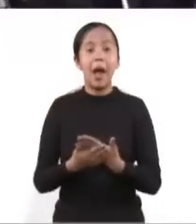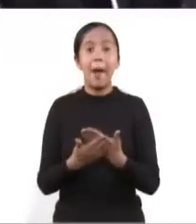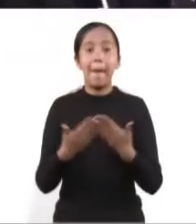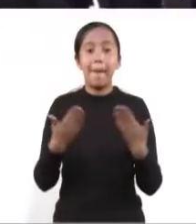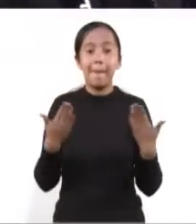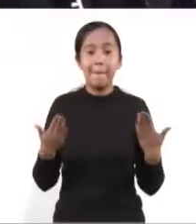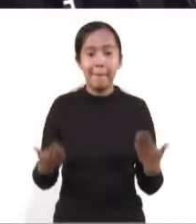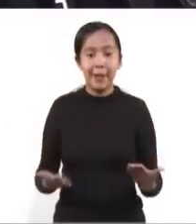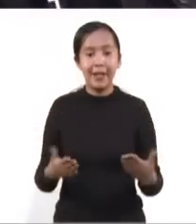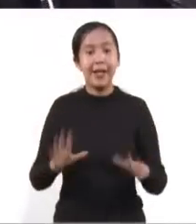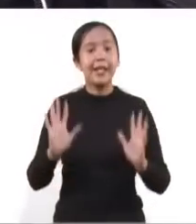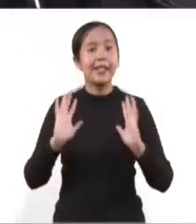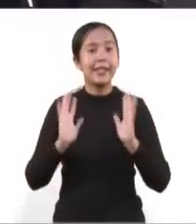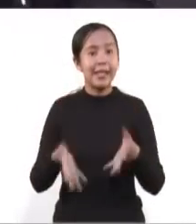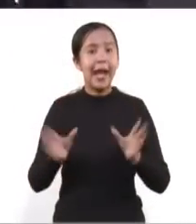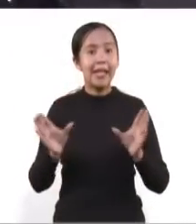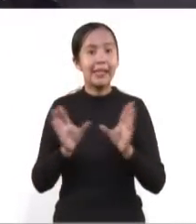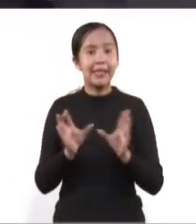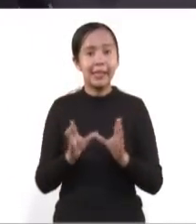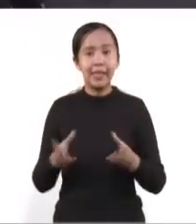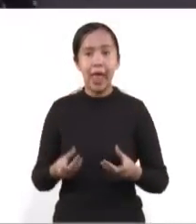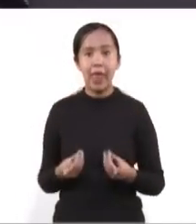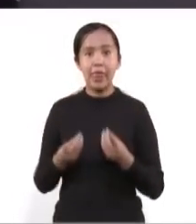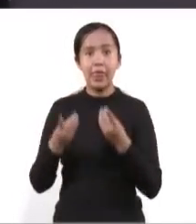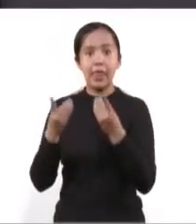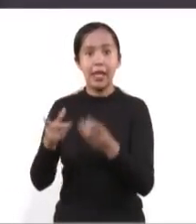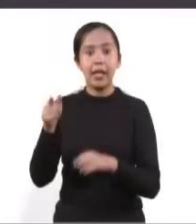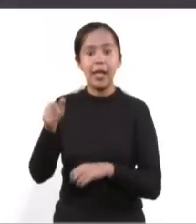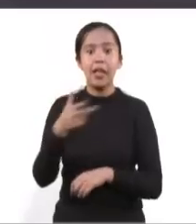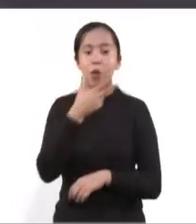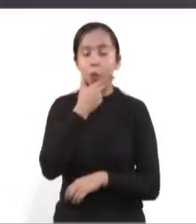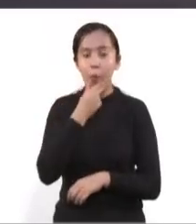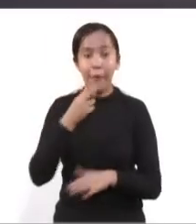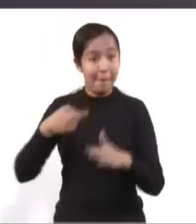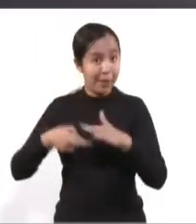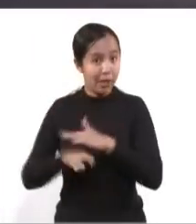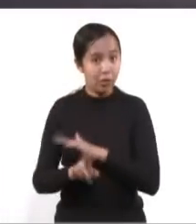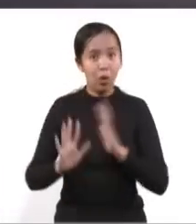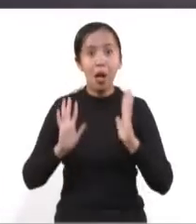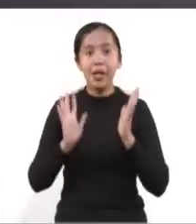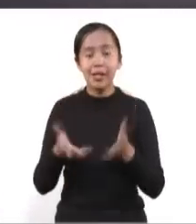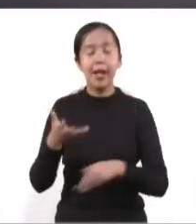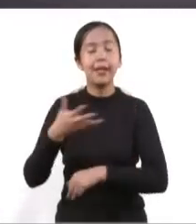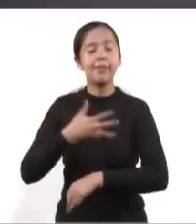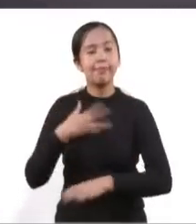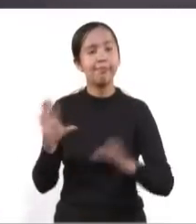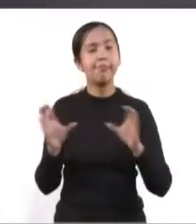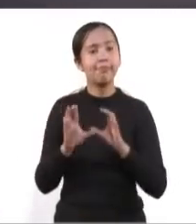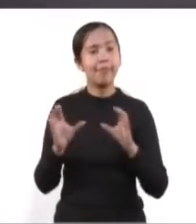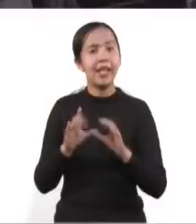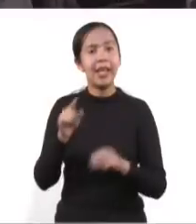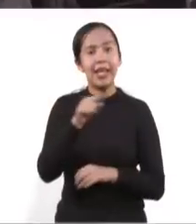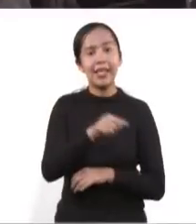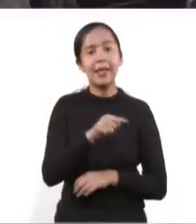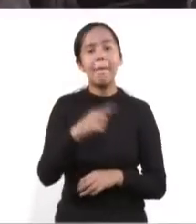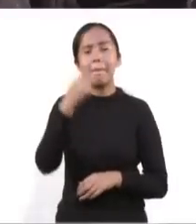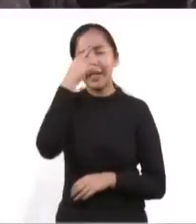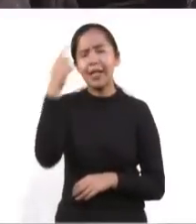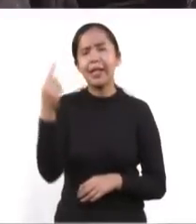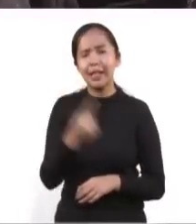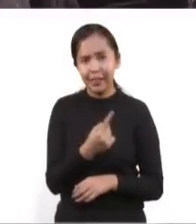ahora certificados, los compañeros del metro están certificados por el SENACE para